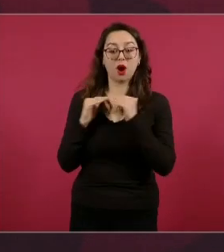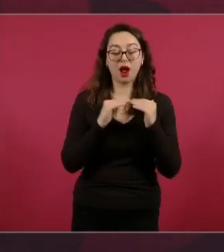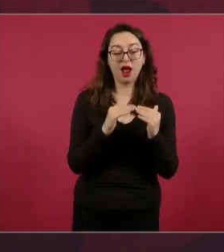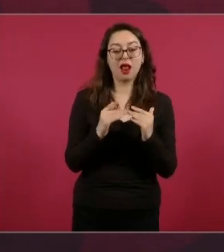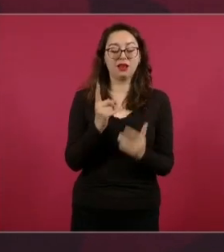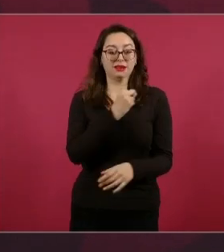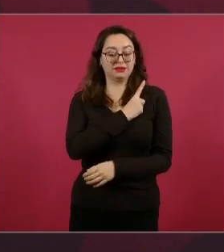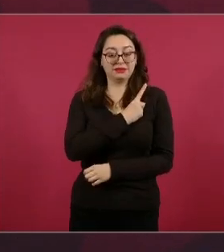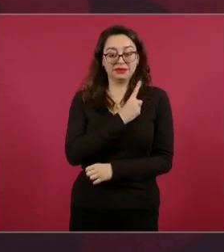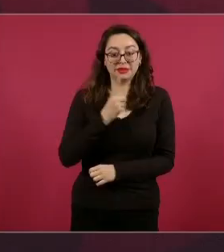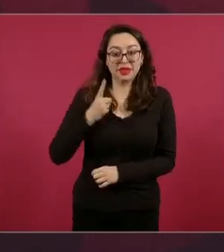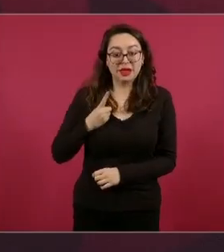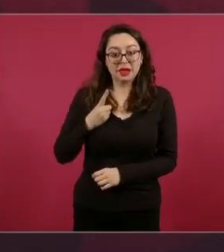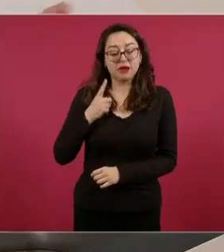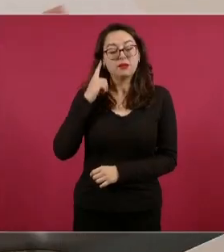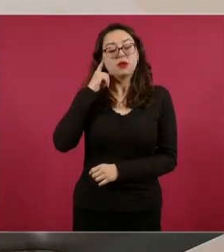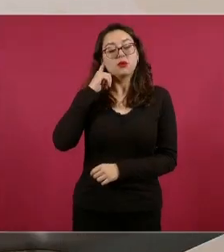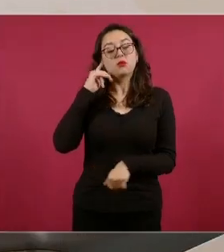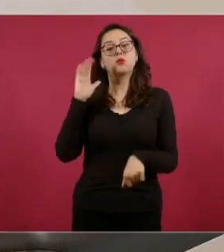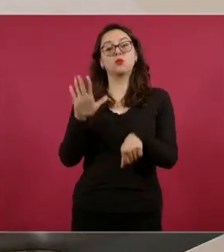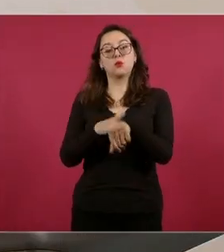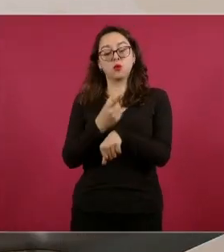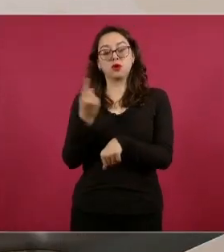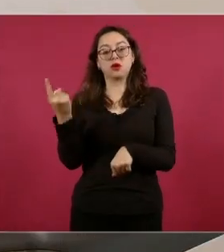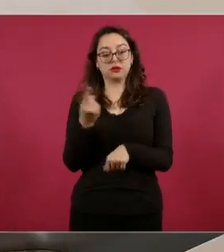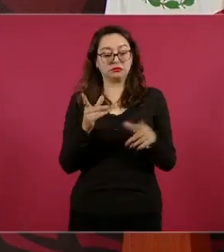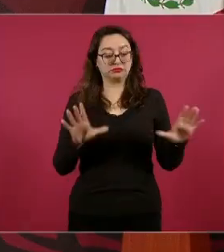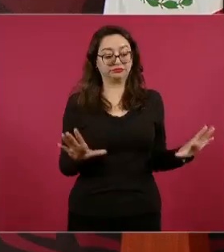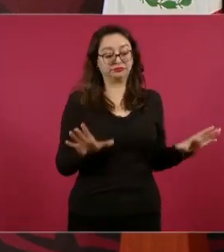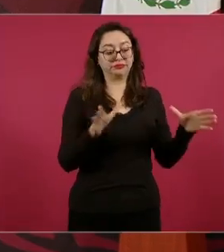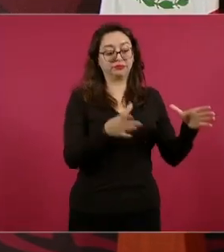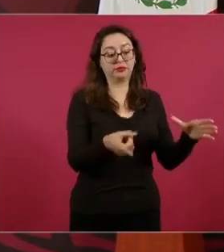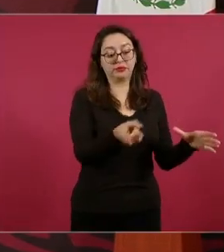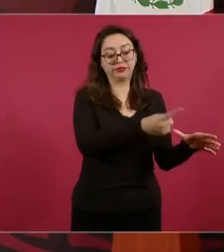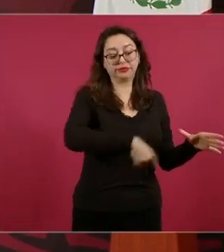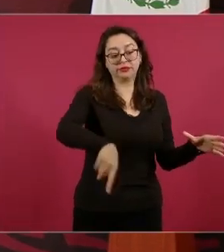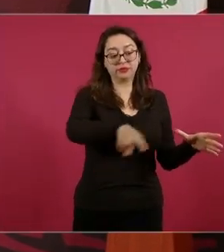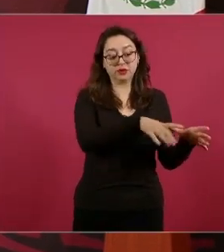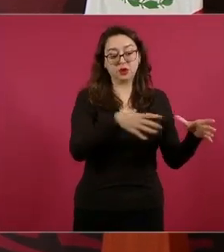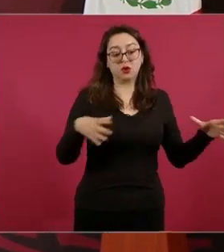plantean que debe de desaparecer el Estado